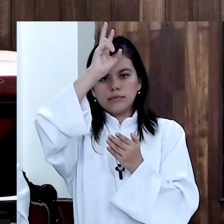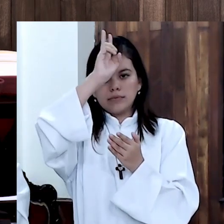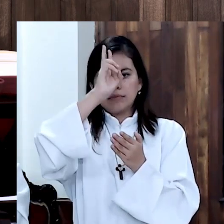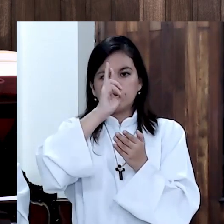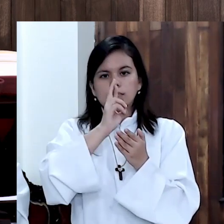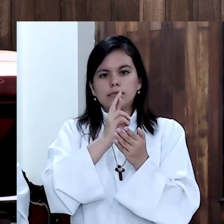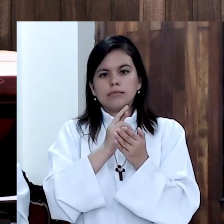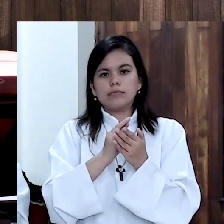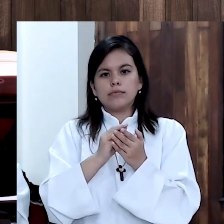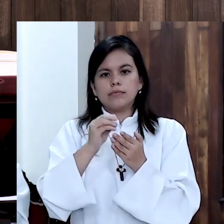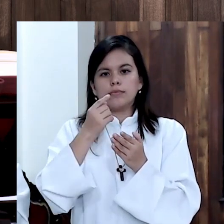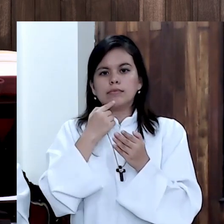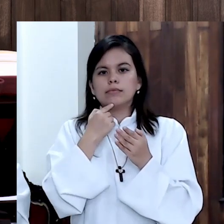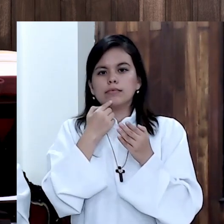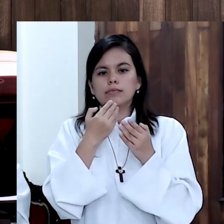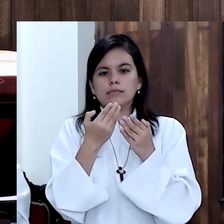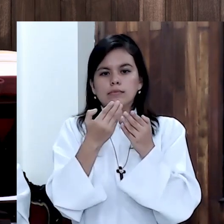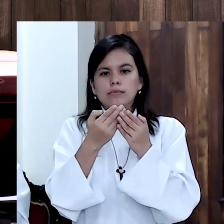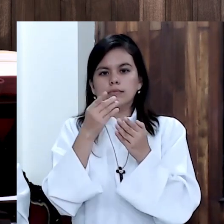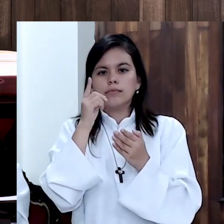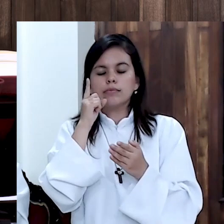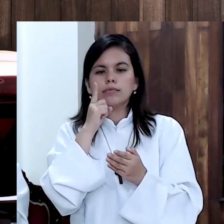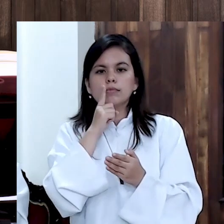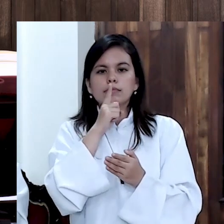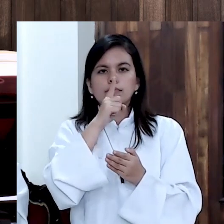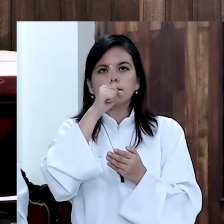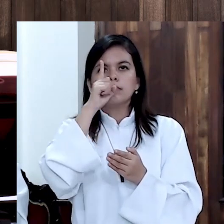Señor, delante de ti,